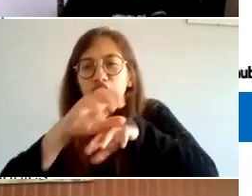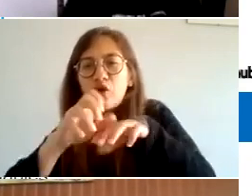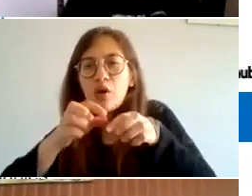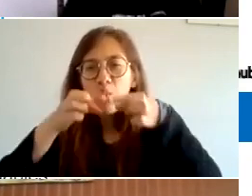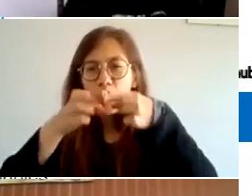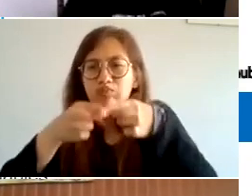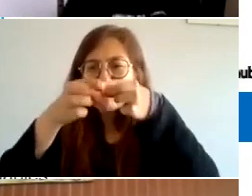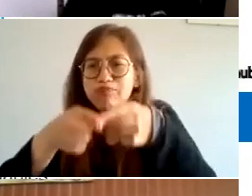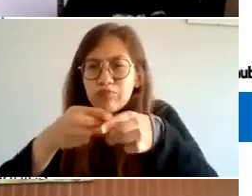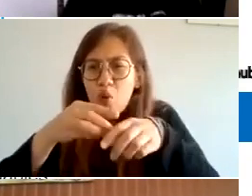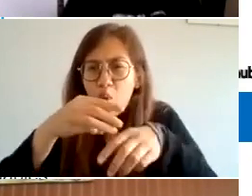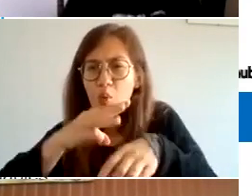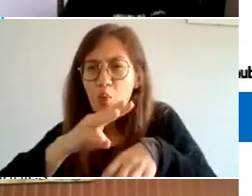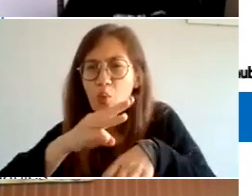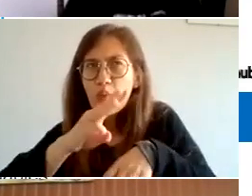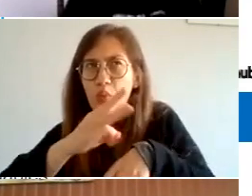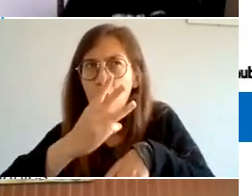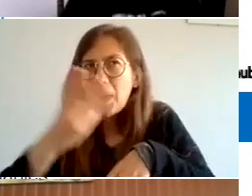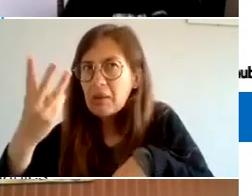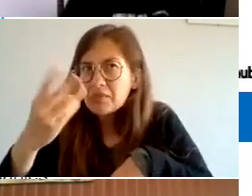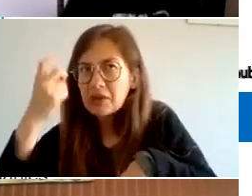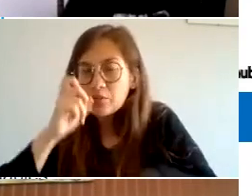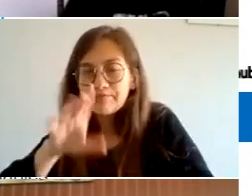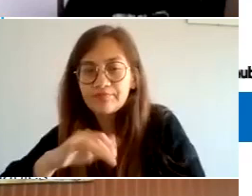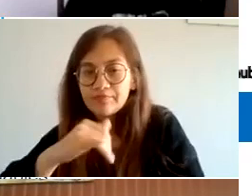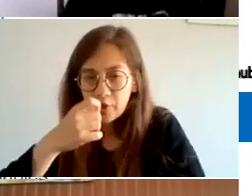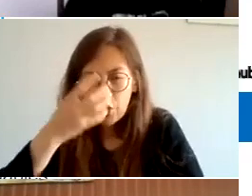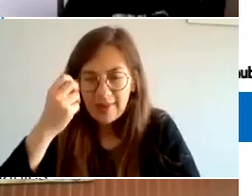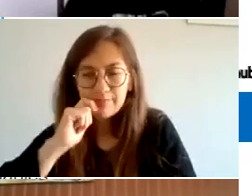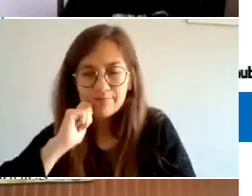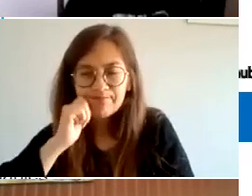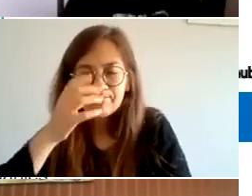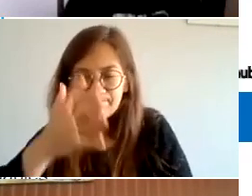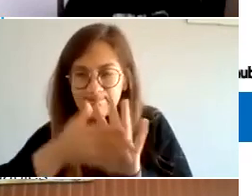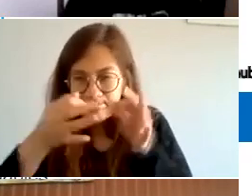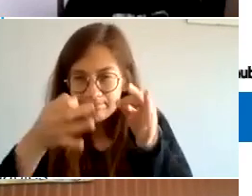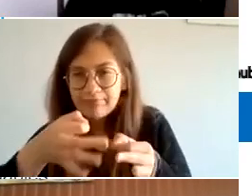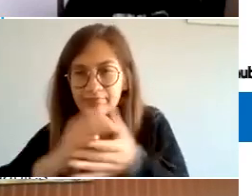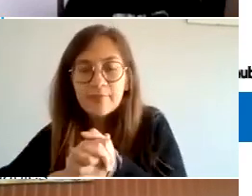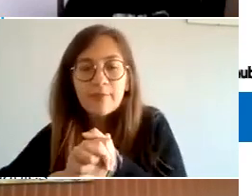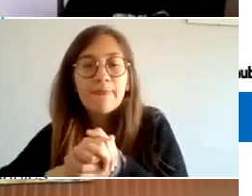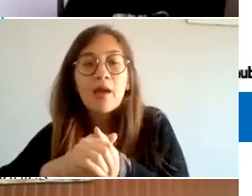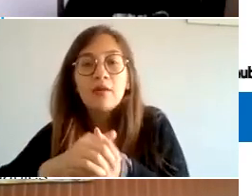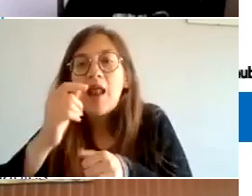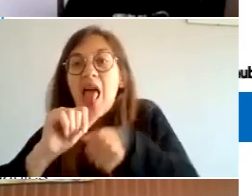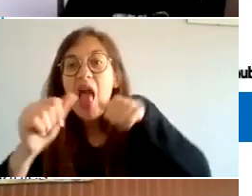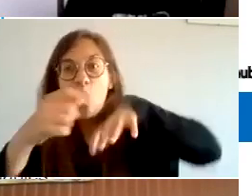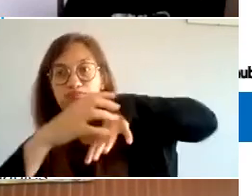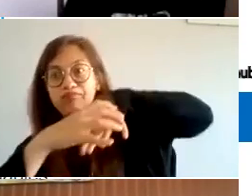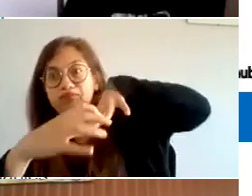Unidos con Asia, con China, con Japón sobre todo, y también del Atlántico, de la costa este hacia